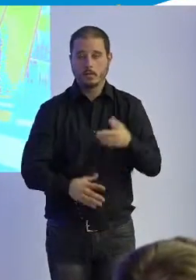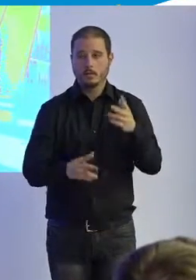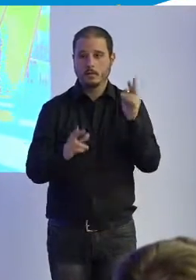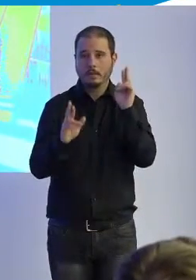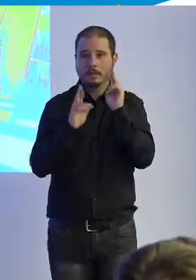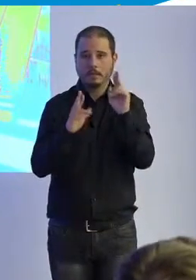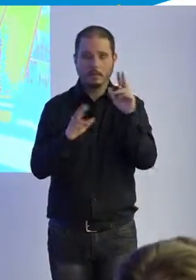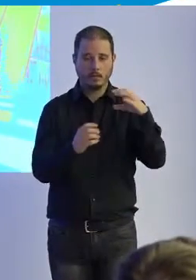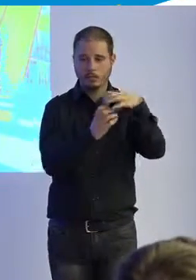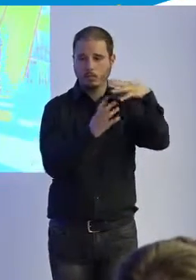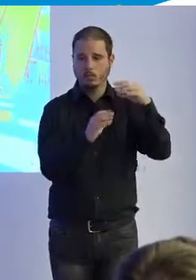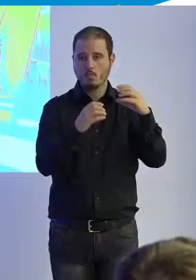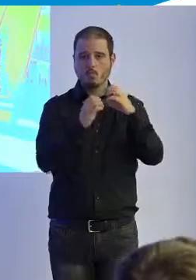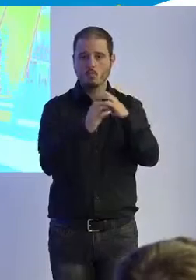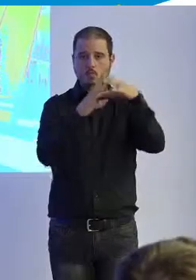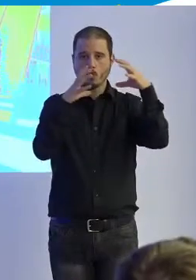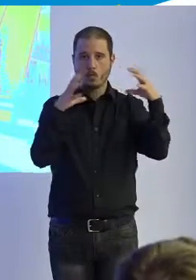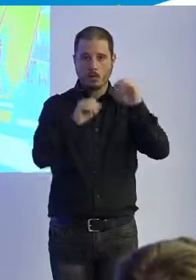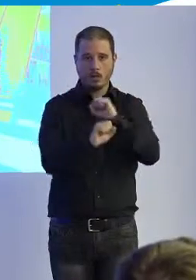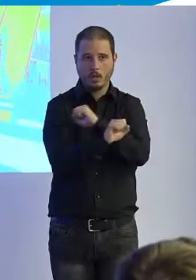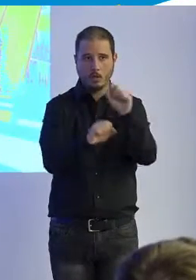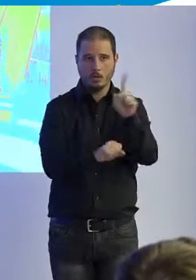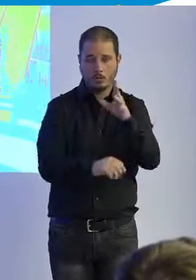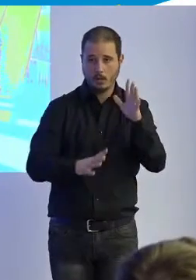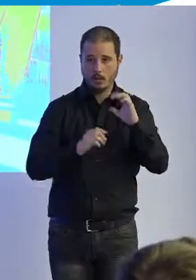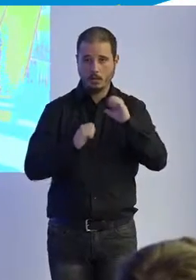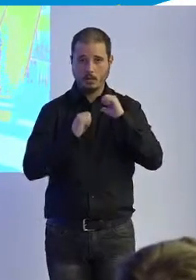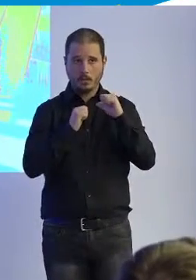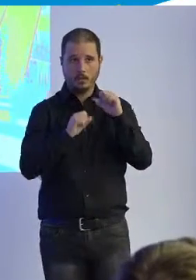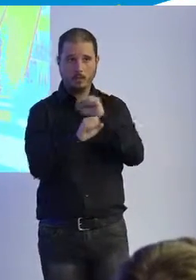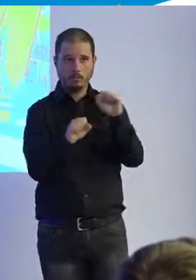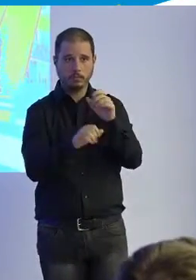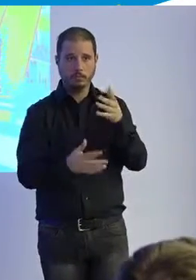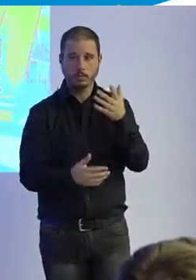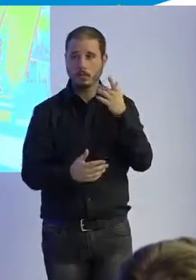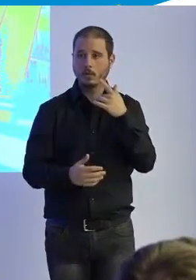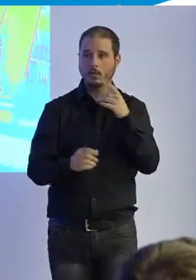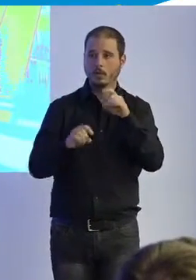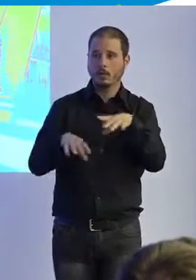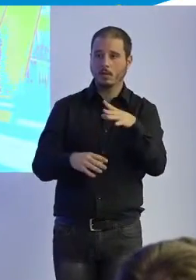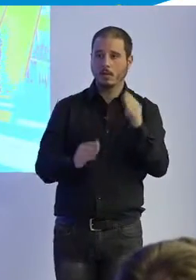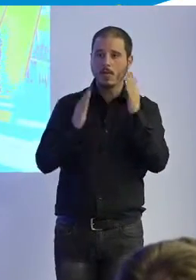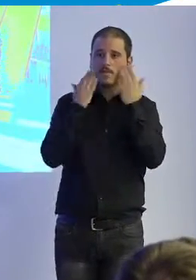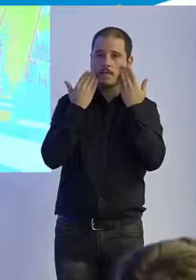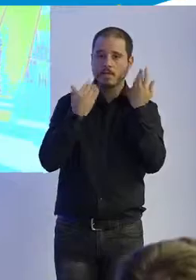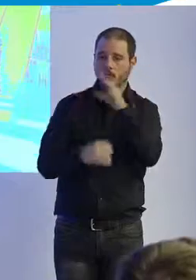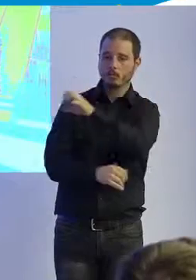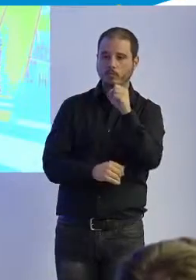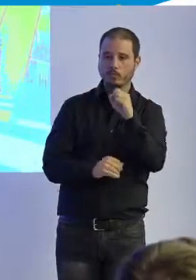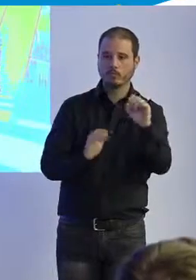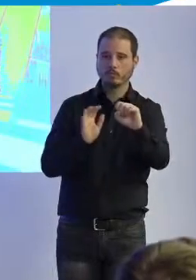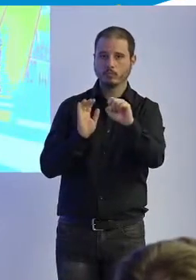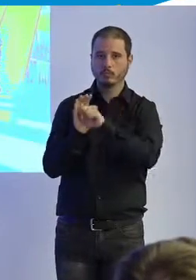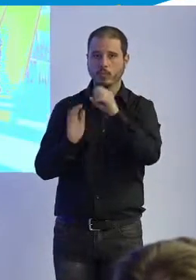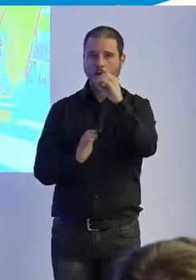explote, porque cuando explote, bueno, ya ha explotado un poco precisamente cuando Facebook compró Oculus, o sea, ¿qué